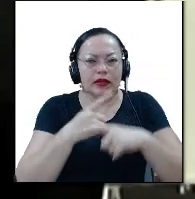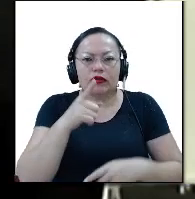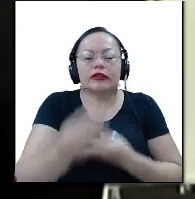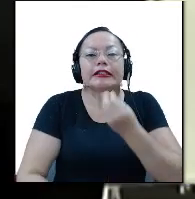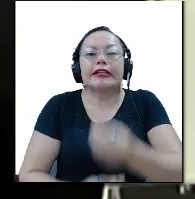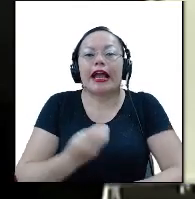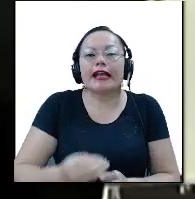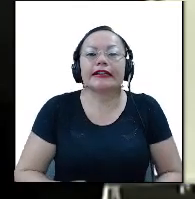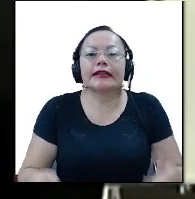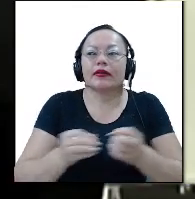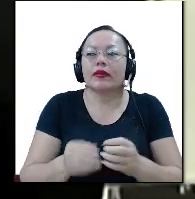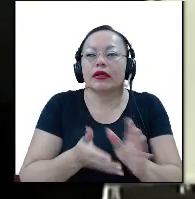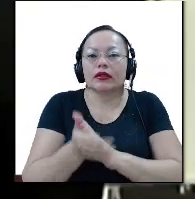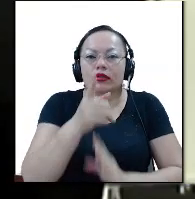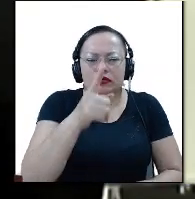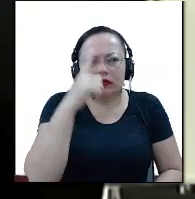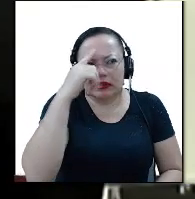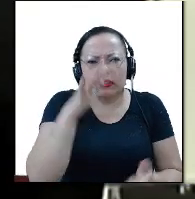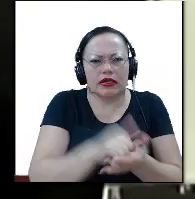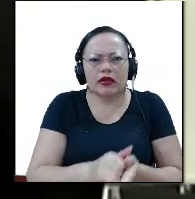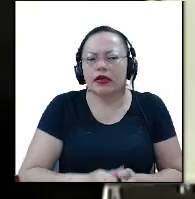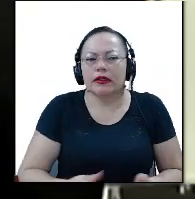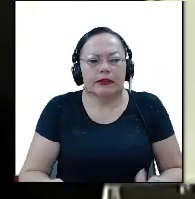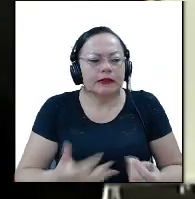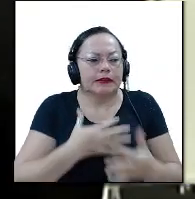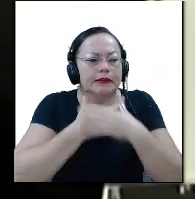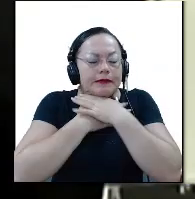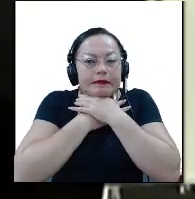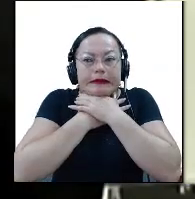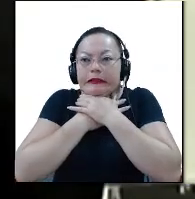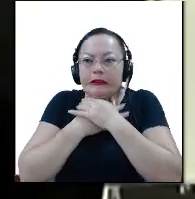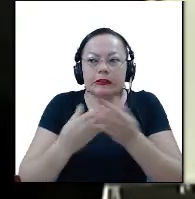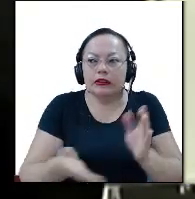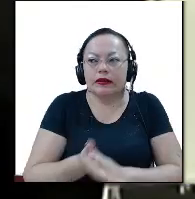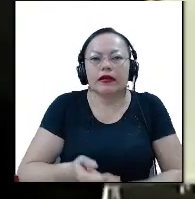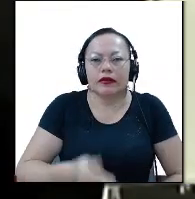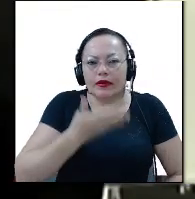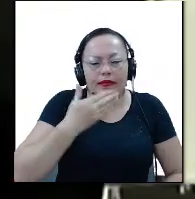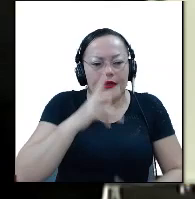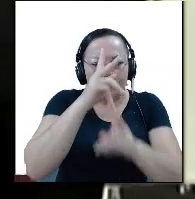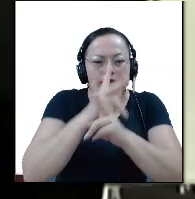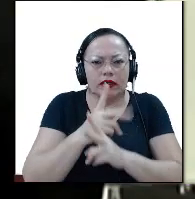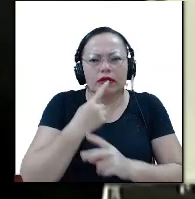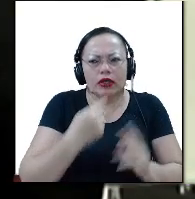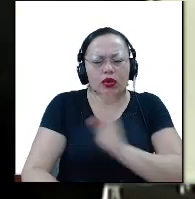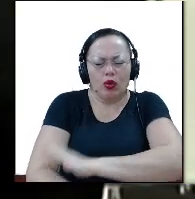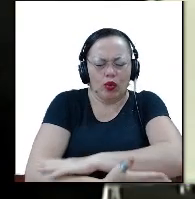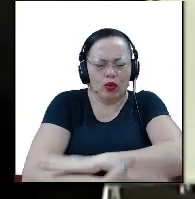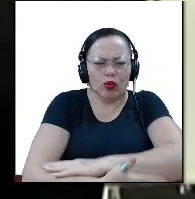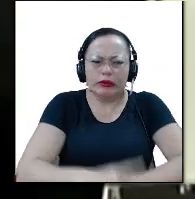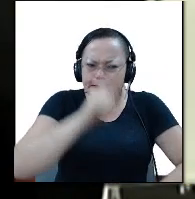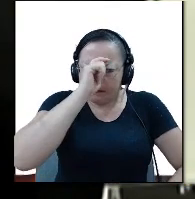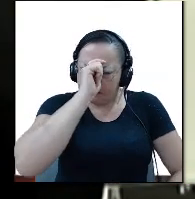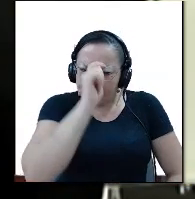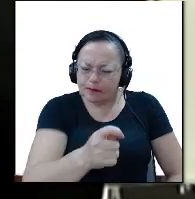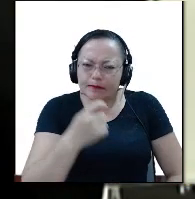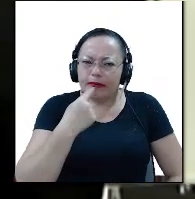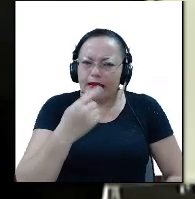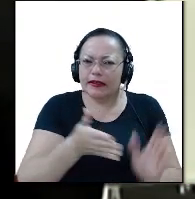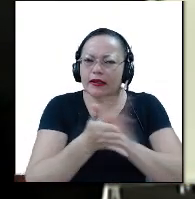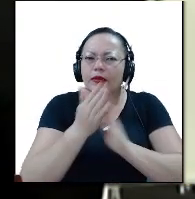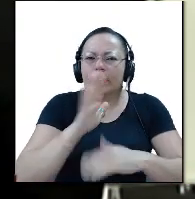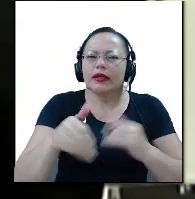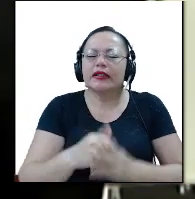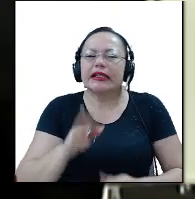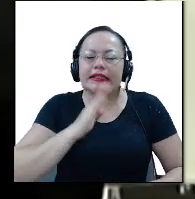hacer, y si usted cree que no va a aguantar, lo mejor es ser honesto con la palabra y sobre todo con el